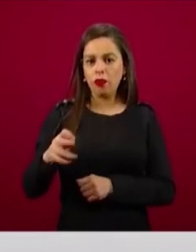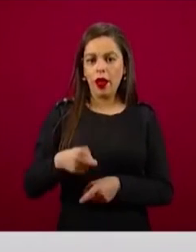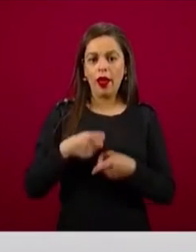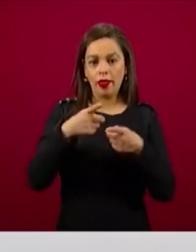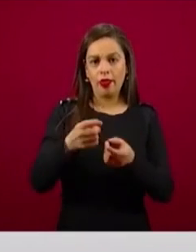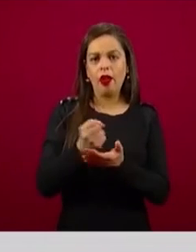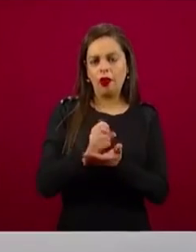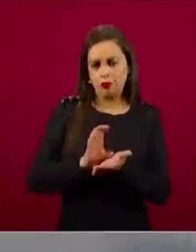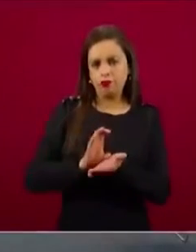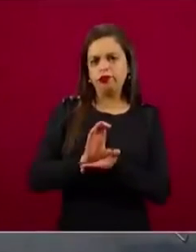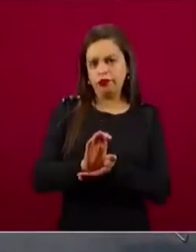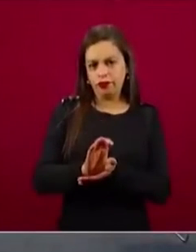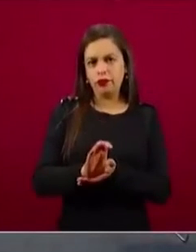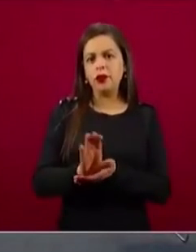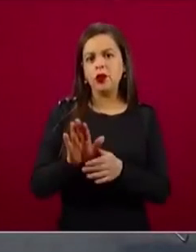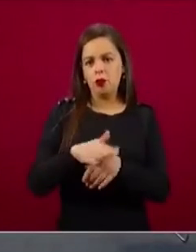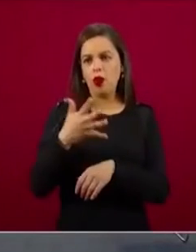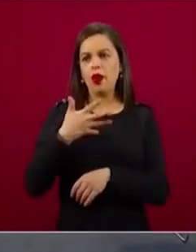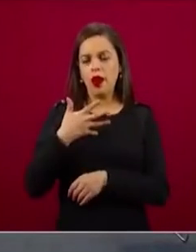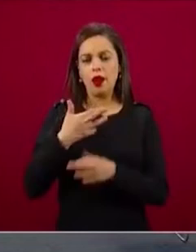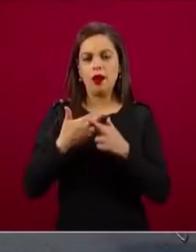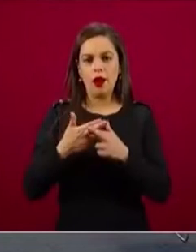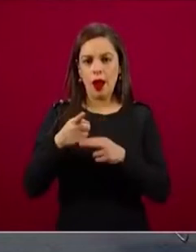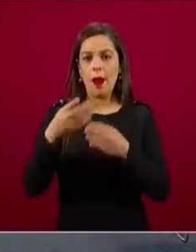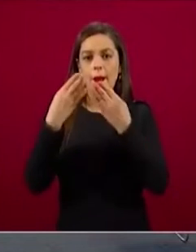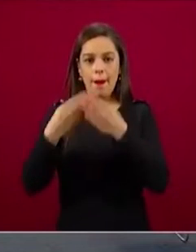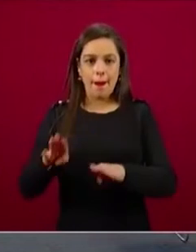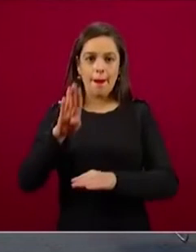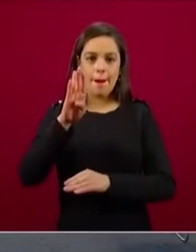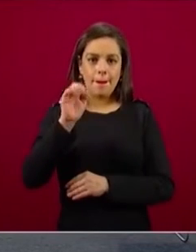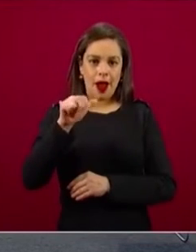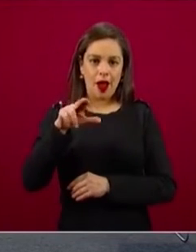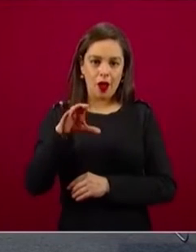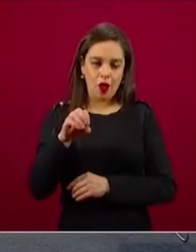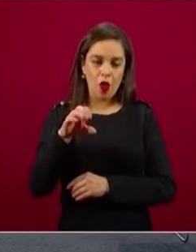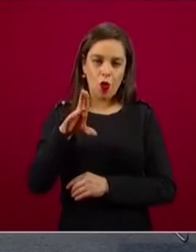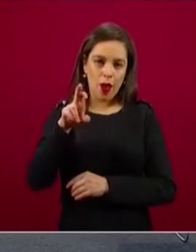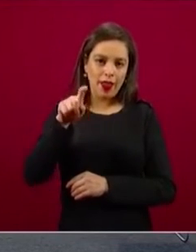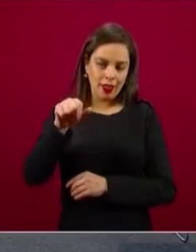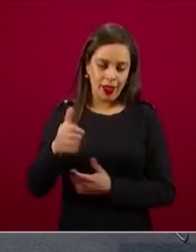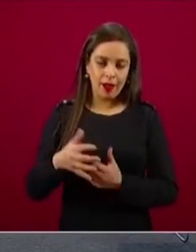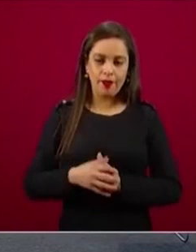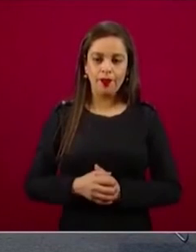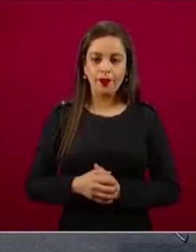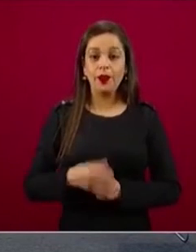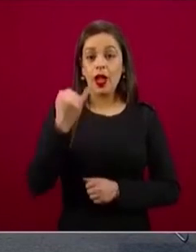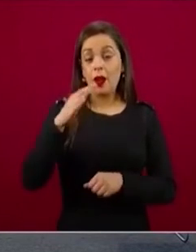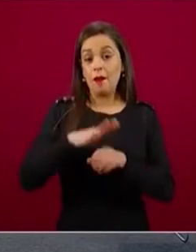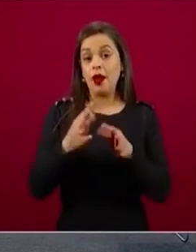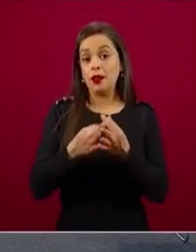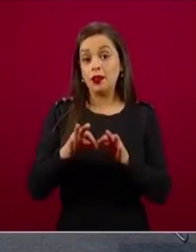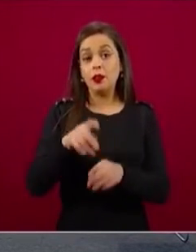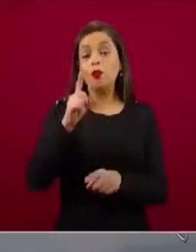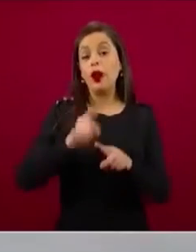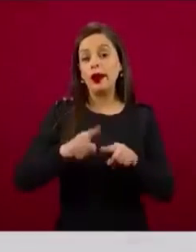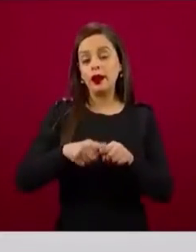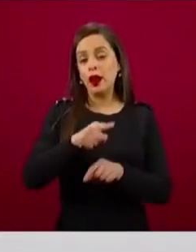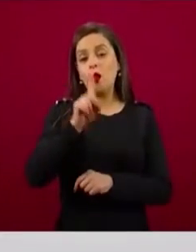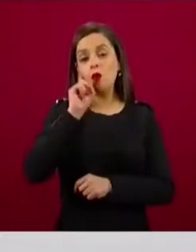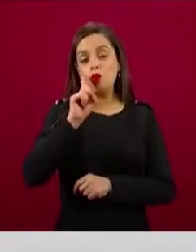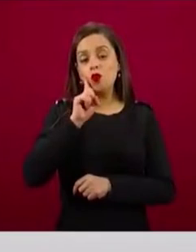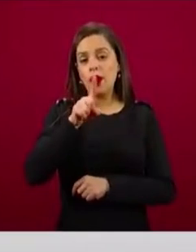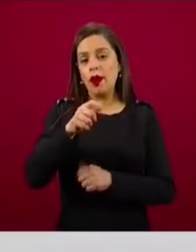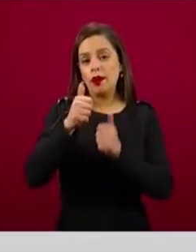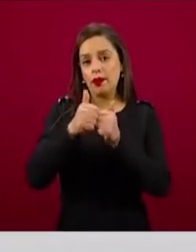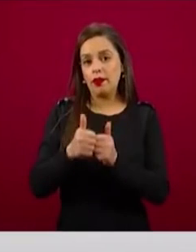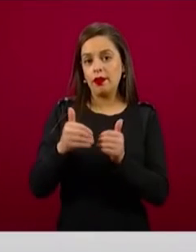del hogar en particular la siguiente en el caso de las empresas solidarias y solidarias como les